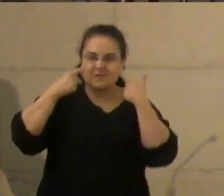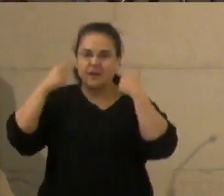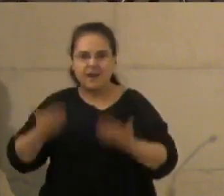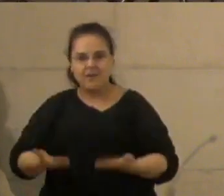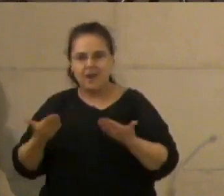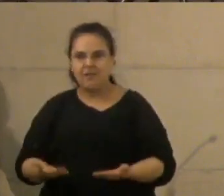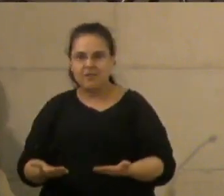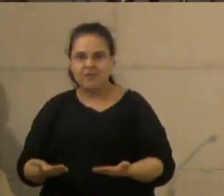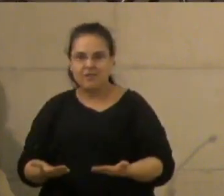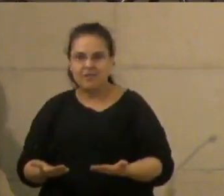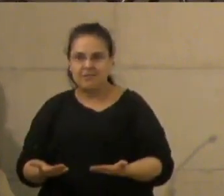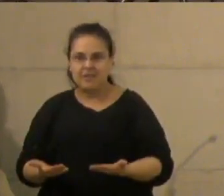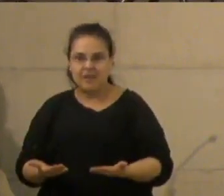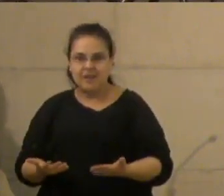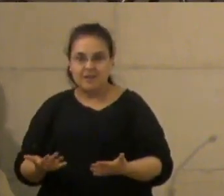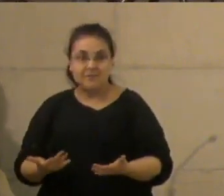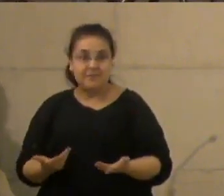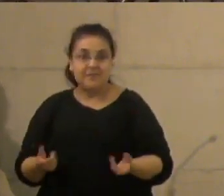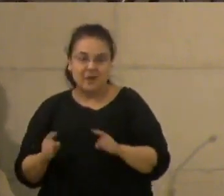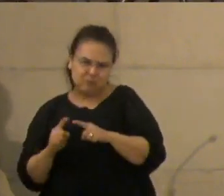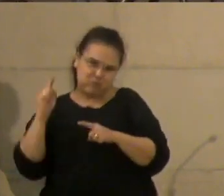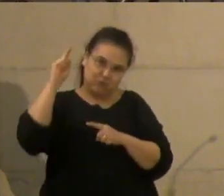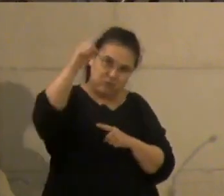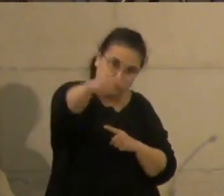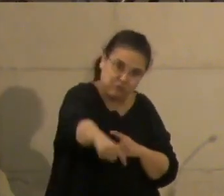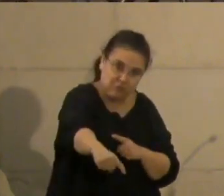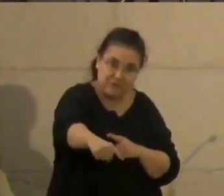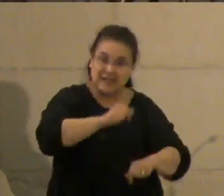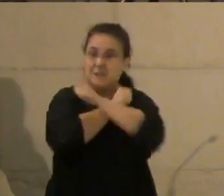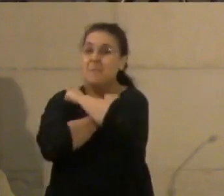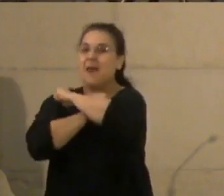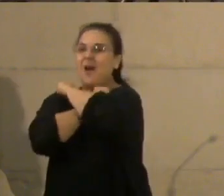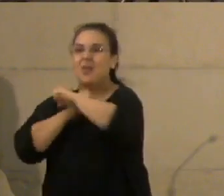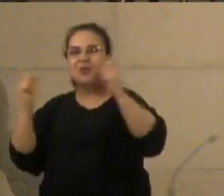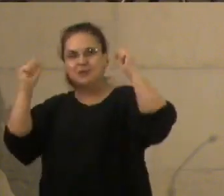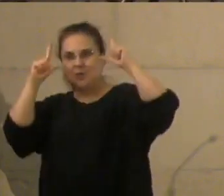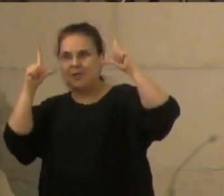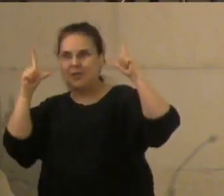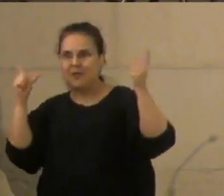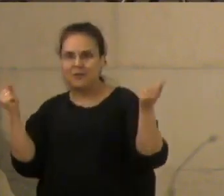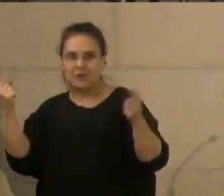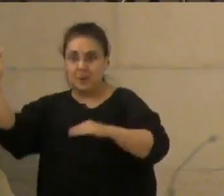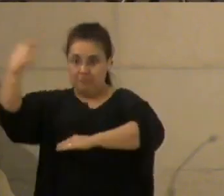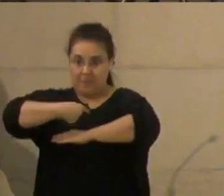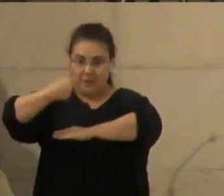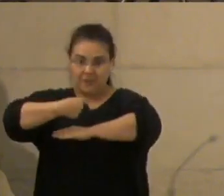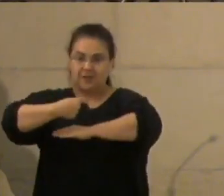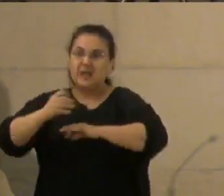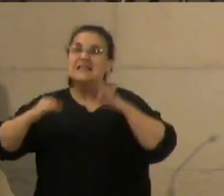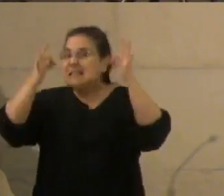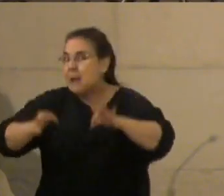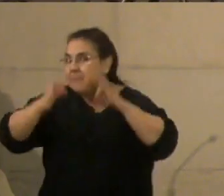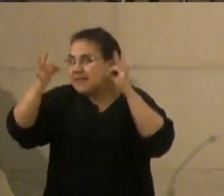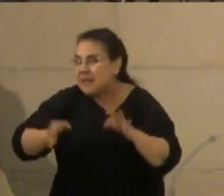nos cita allá adelante. Esa es la experiencia de la resurrección. Su mandato no es volver a hacer lo de